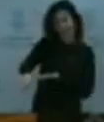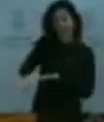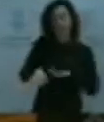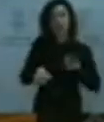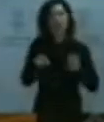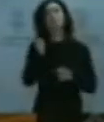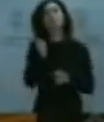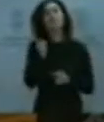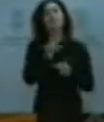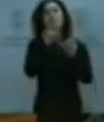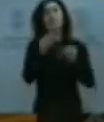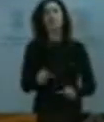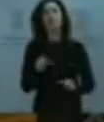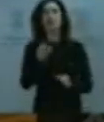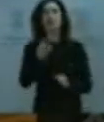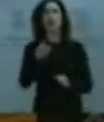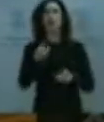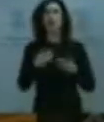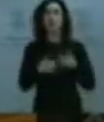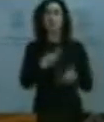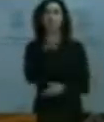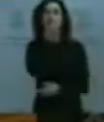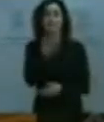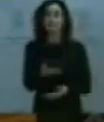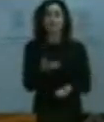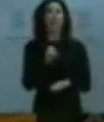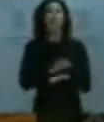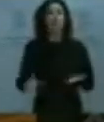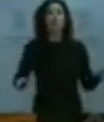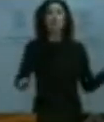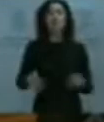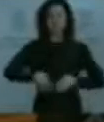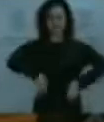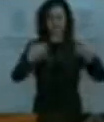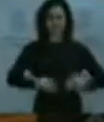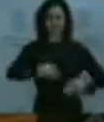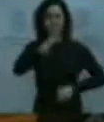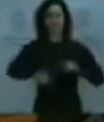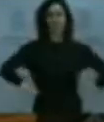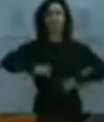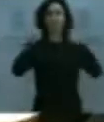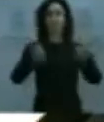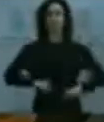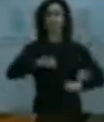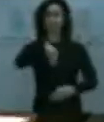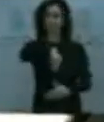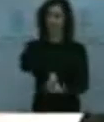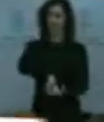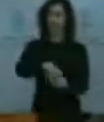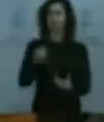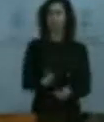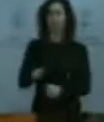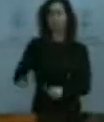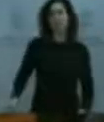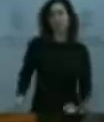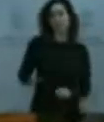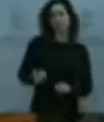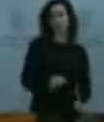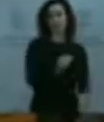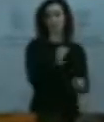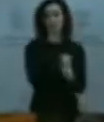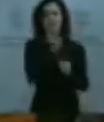adecuadamente, garantizando así la seguridad de los mayores y profesionales que los atienden. En definitiva, ser más